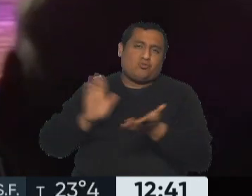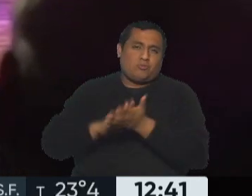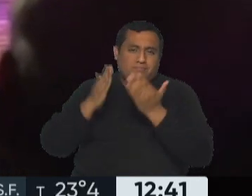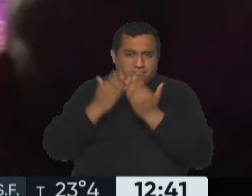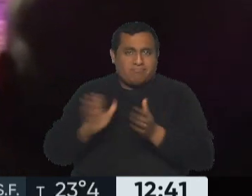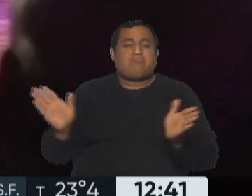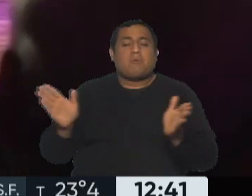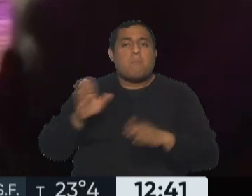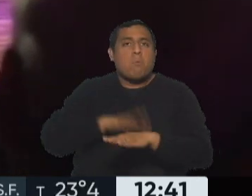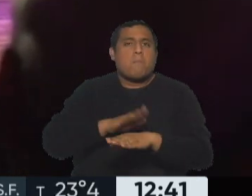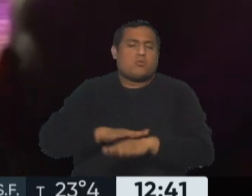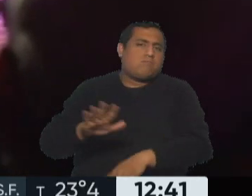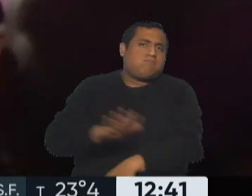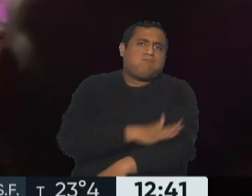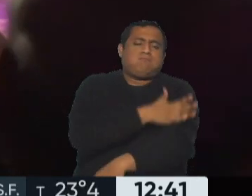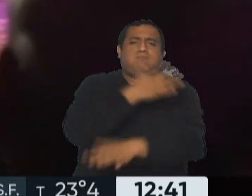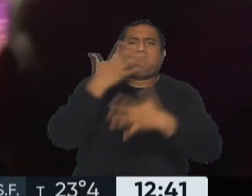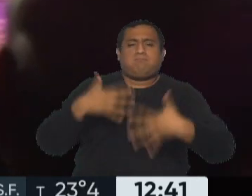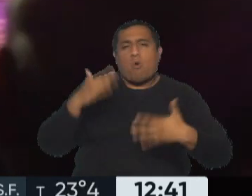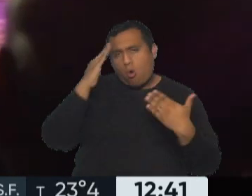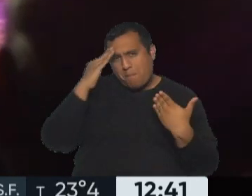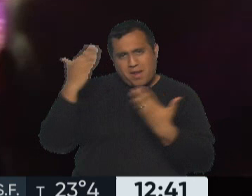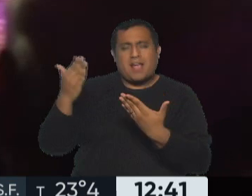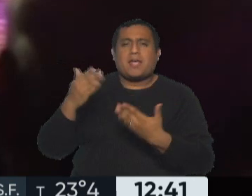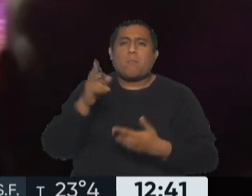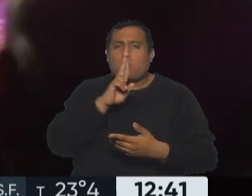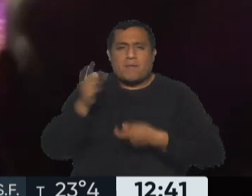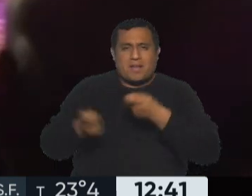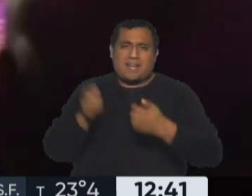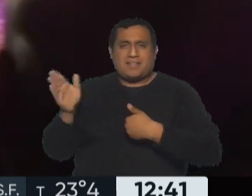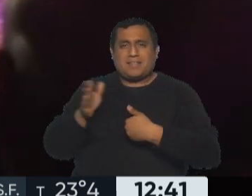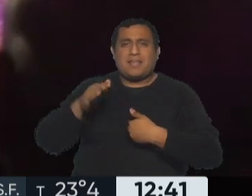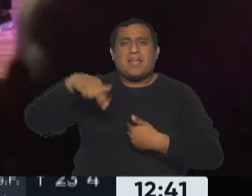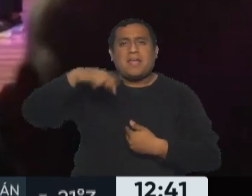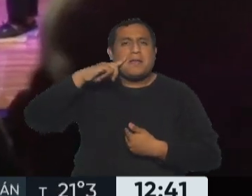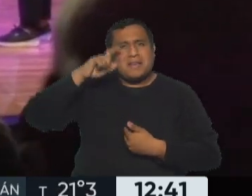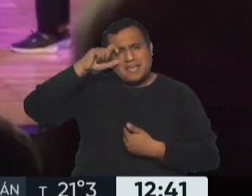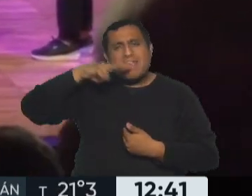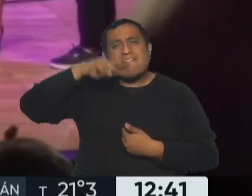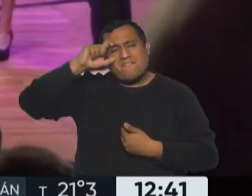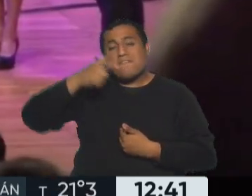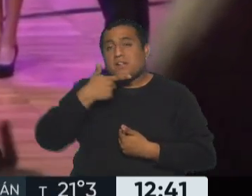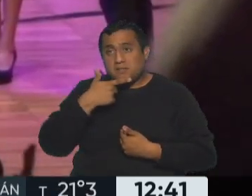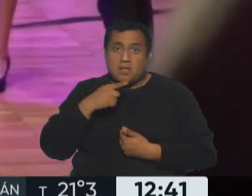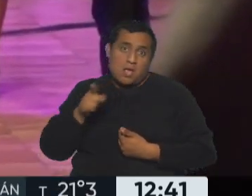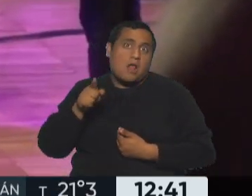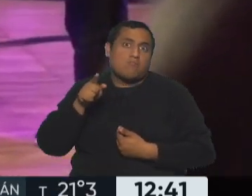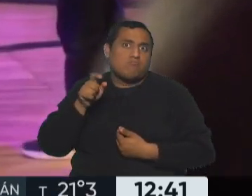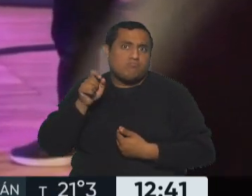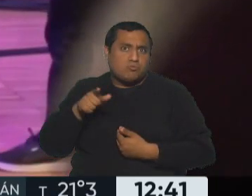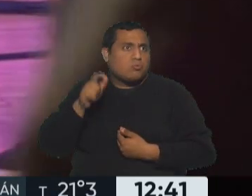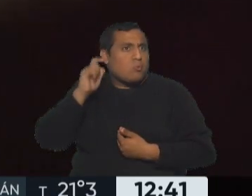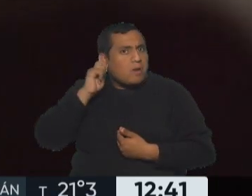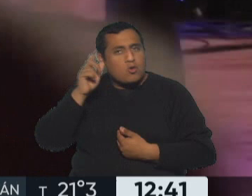que se volvieron momentos muy emotivos con un homenaje a la bailarina de tango maría nieves de hecho era su cumpleaños número